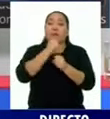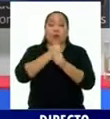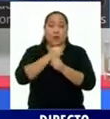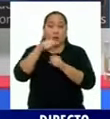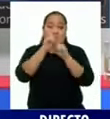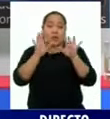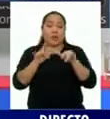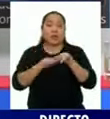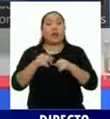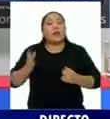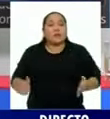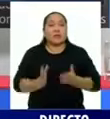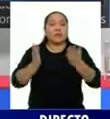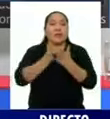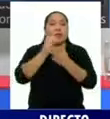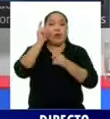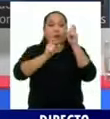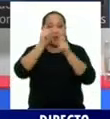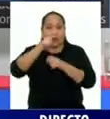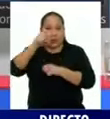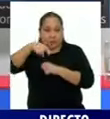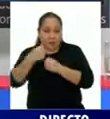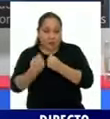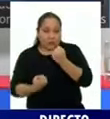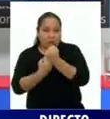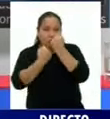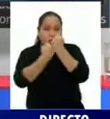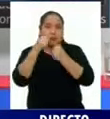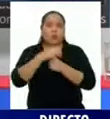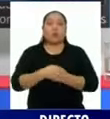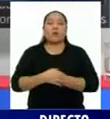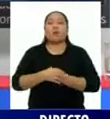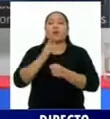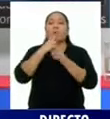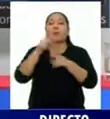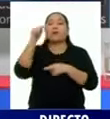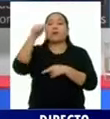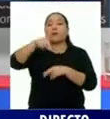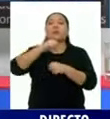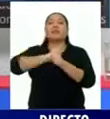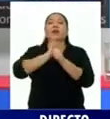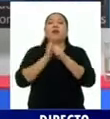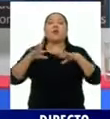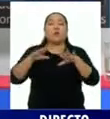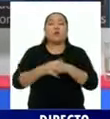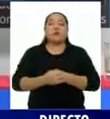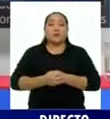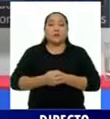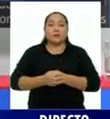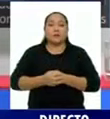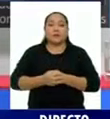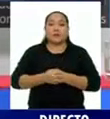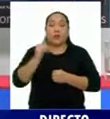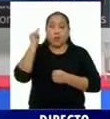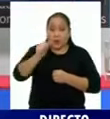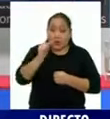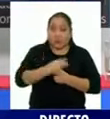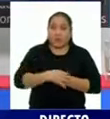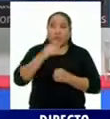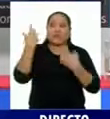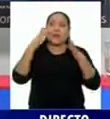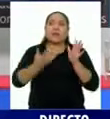empleo o necesitan capacitarse para ir uno mejor en respuesta a las consecuencias del COVID-19. La siguiente. Con ello, se